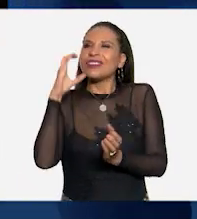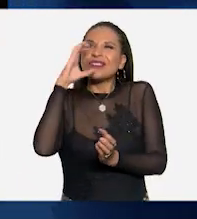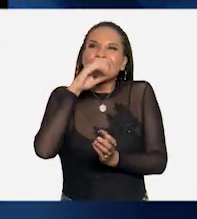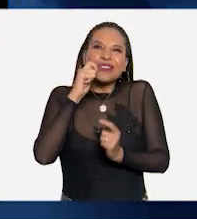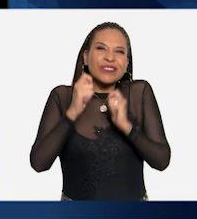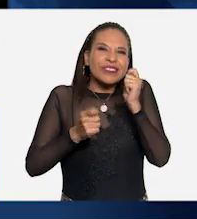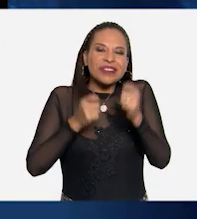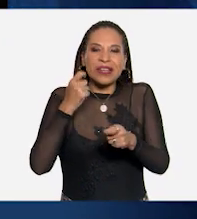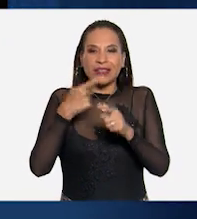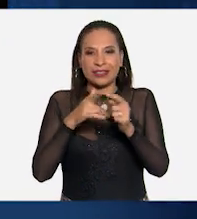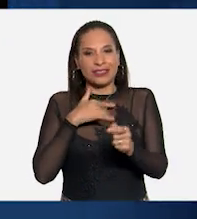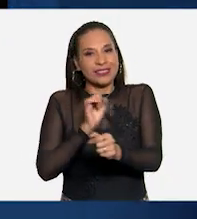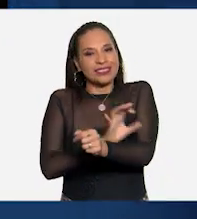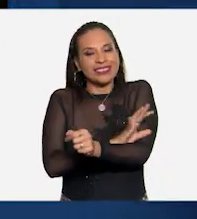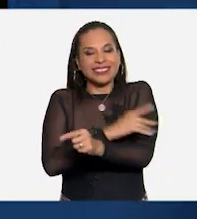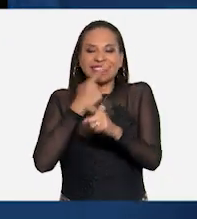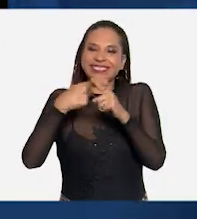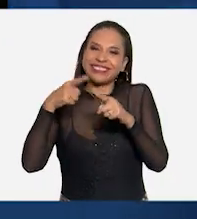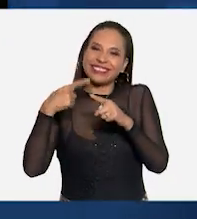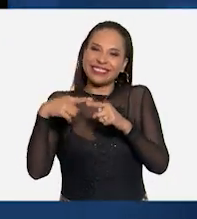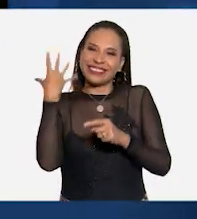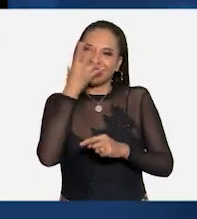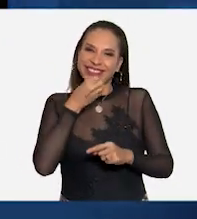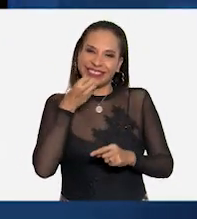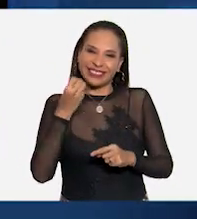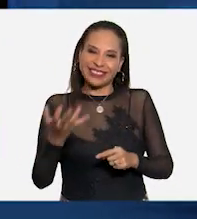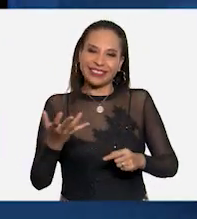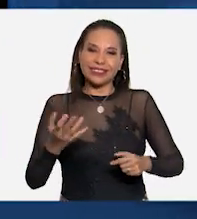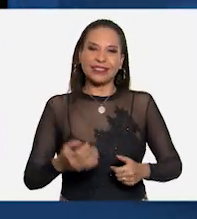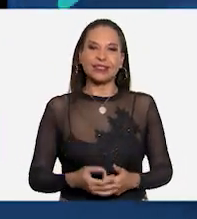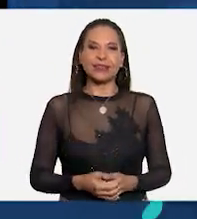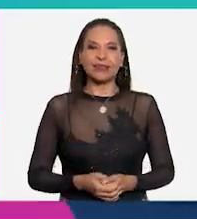curiosidad y de entusiasmo por sus infinitas maravillas.